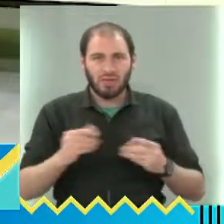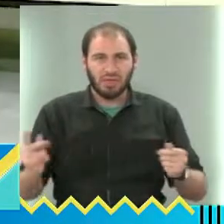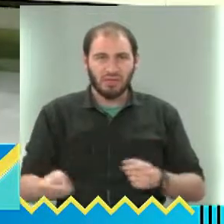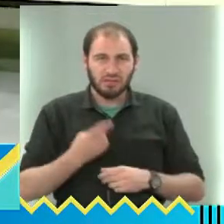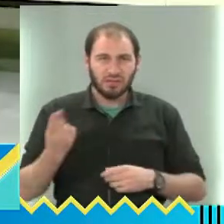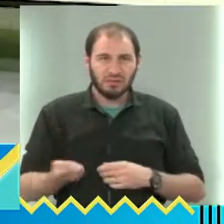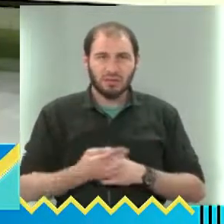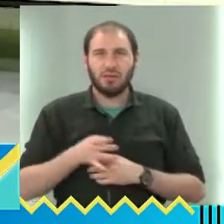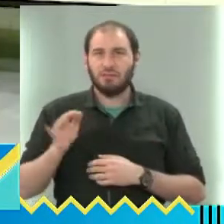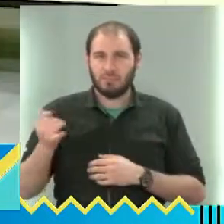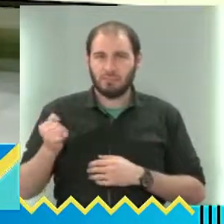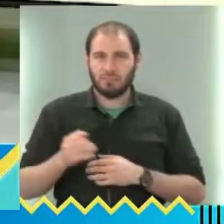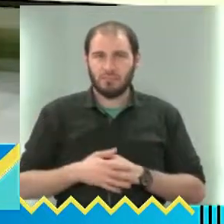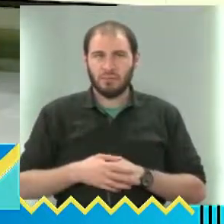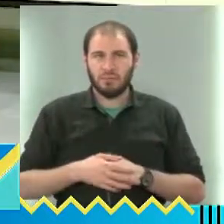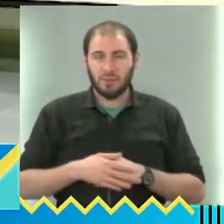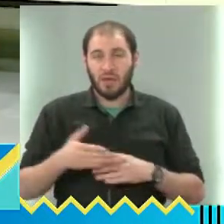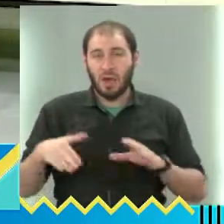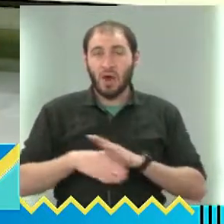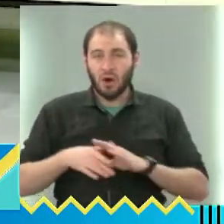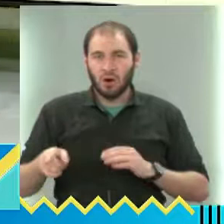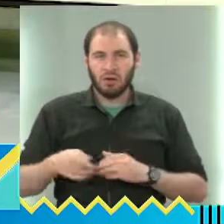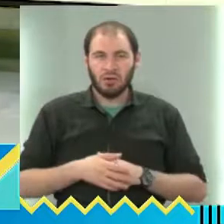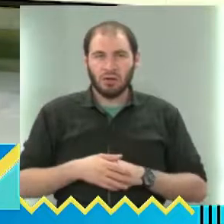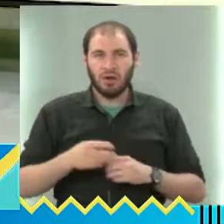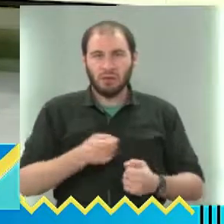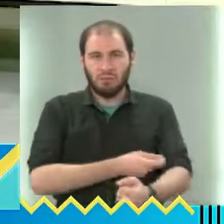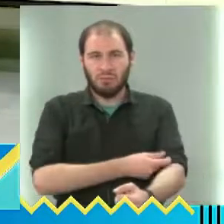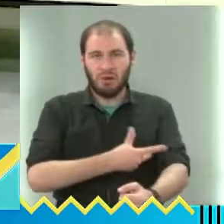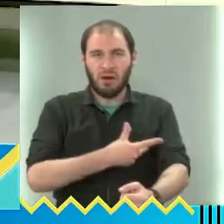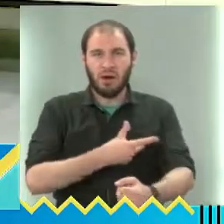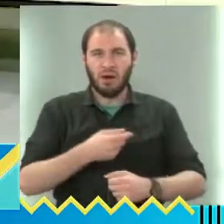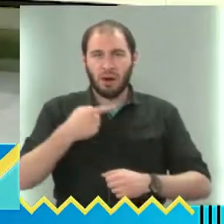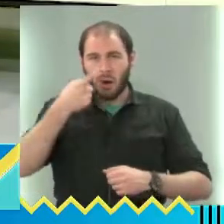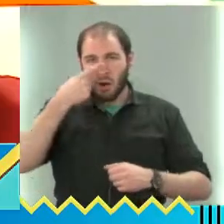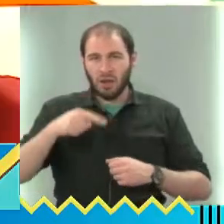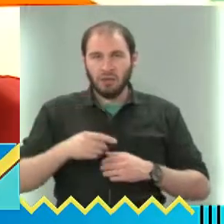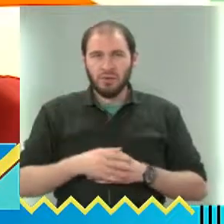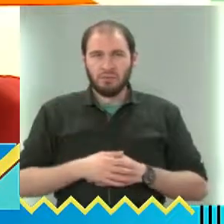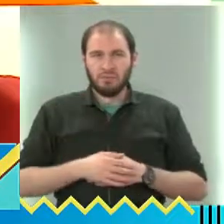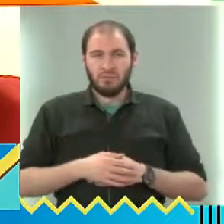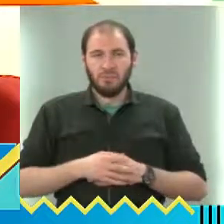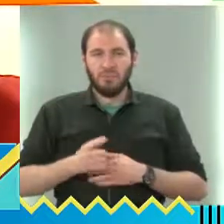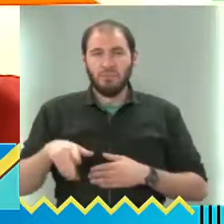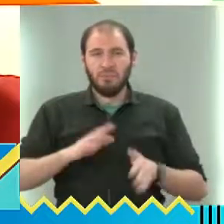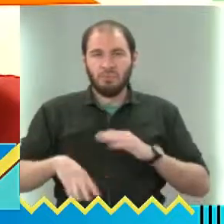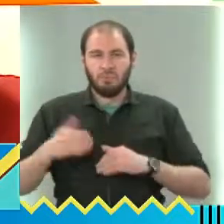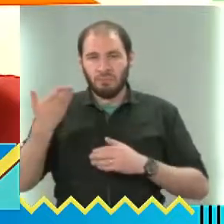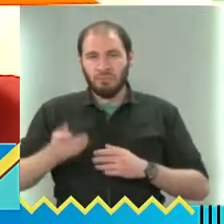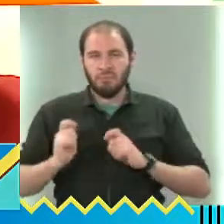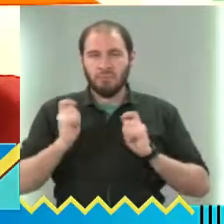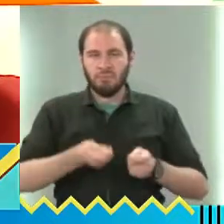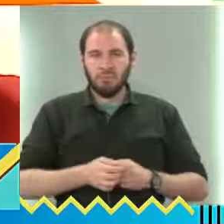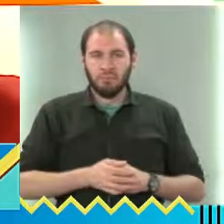funcionando? Sí, así es. Justamente en la extracción, el último paso que realizamos con el donante